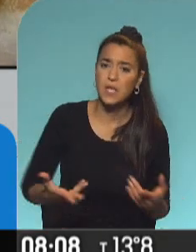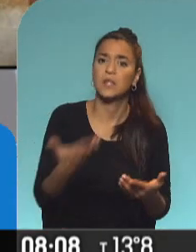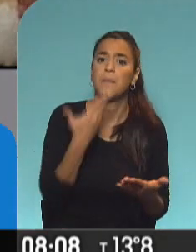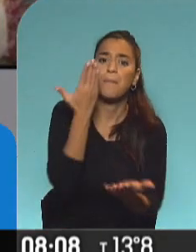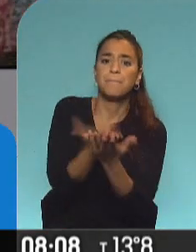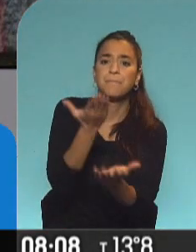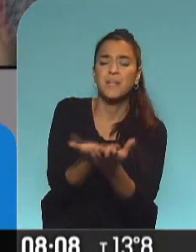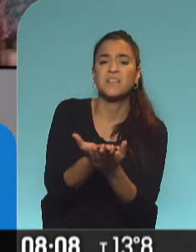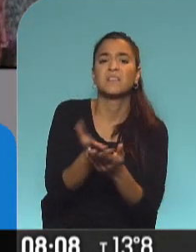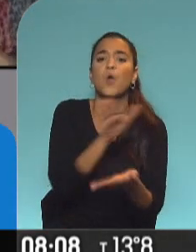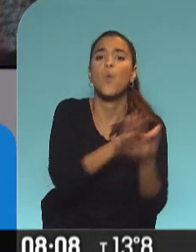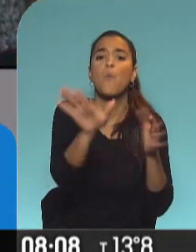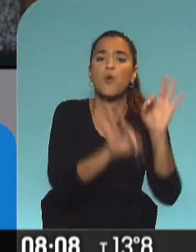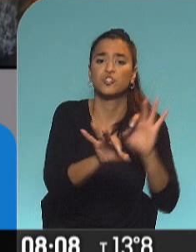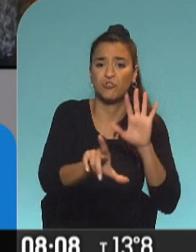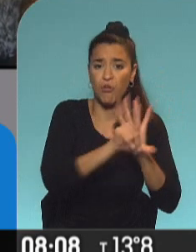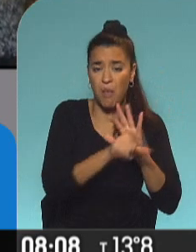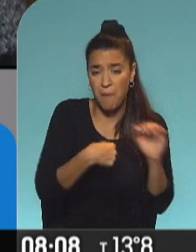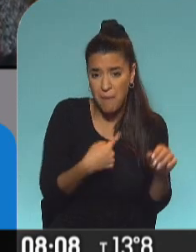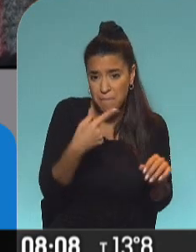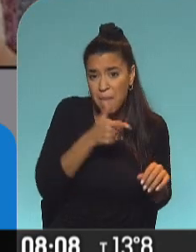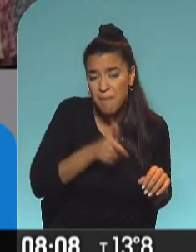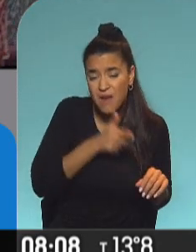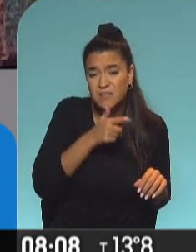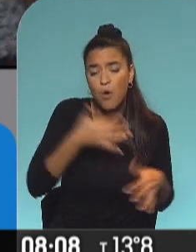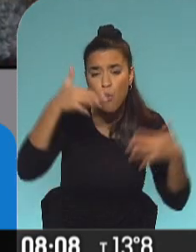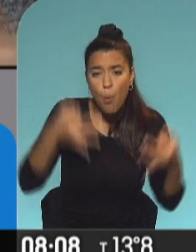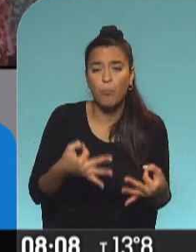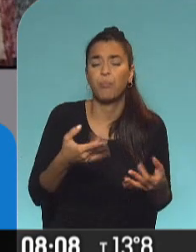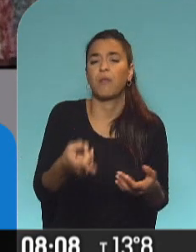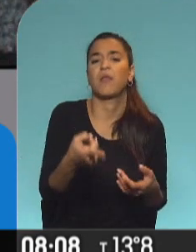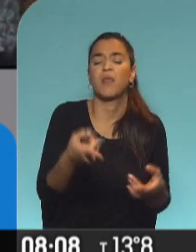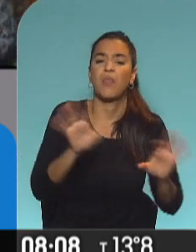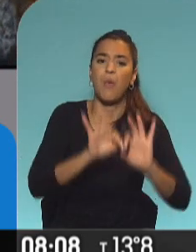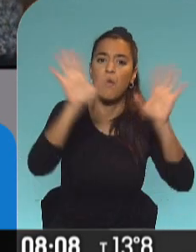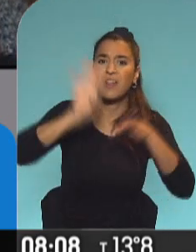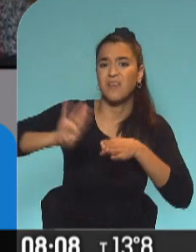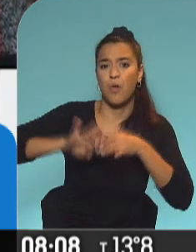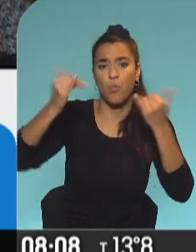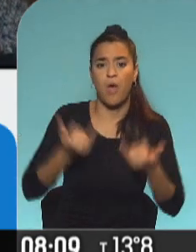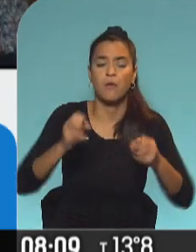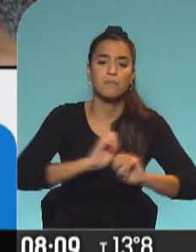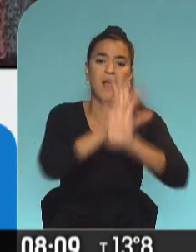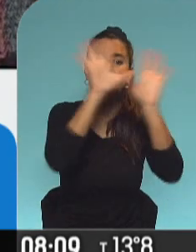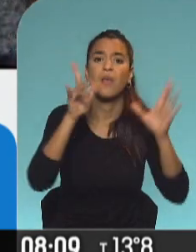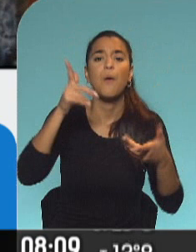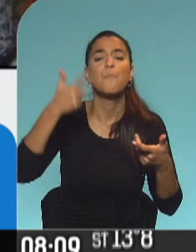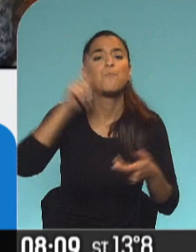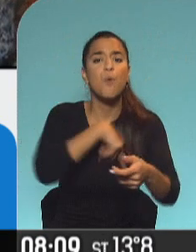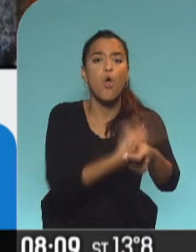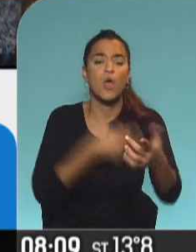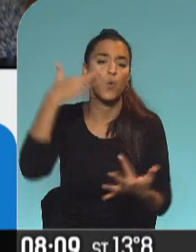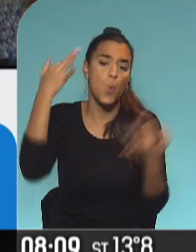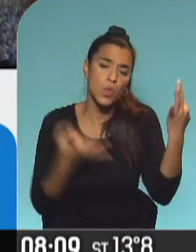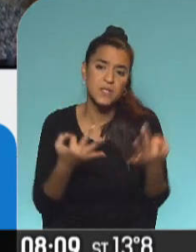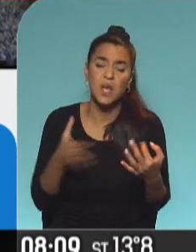proyectos de ley. De lo que se trata, me parece a mí, es de cumplir con una deuda a la democracia, transparentar el poder judicial. Todas las argentinas y